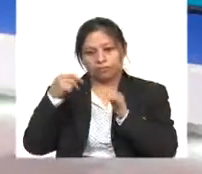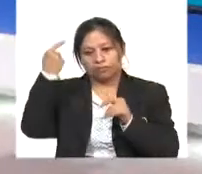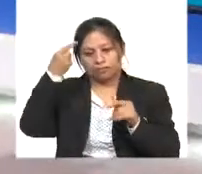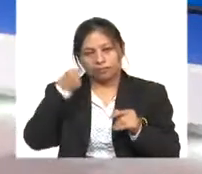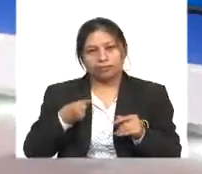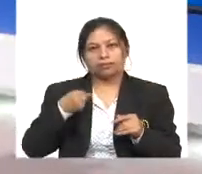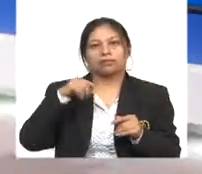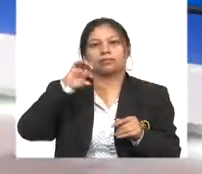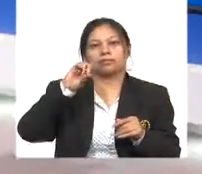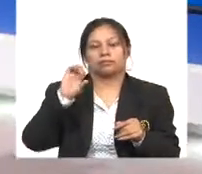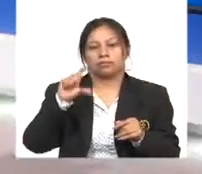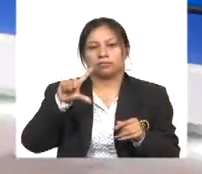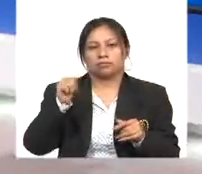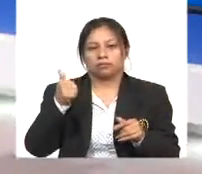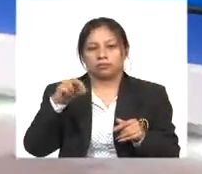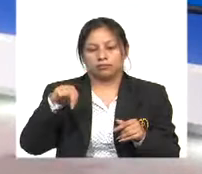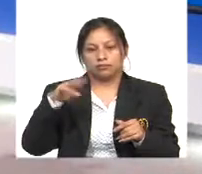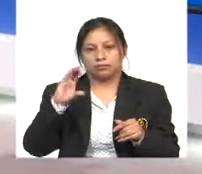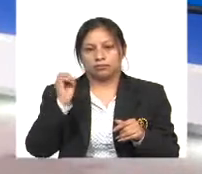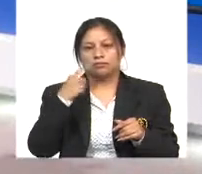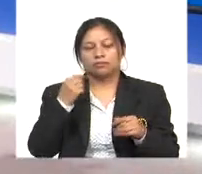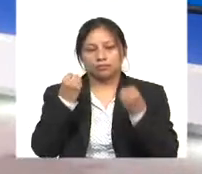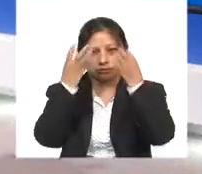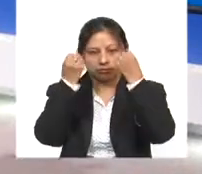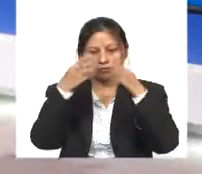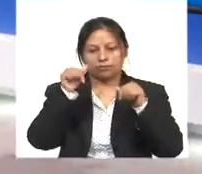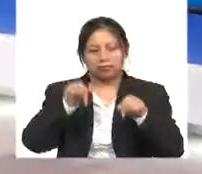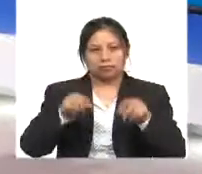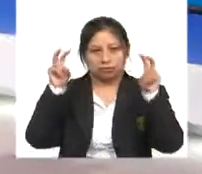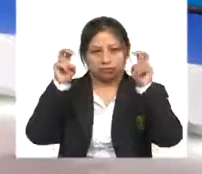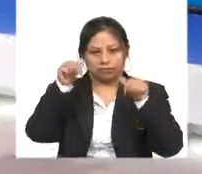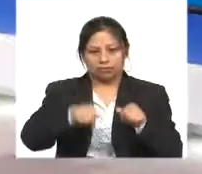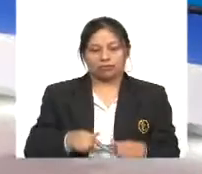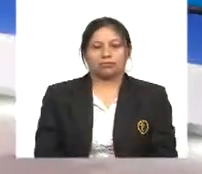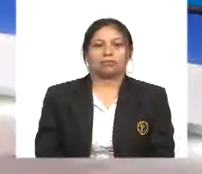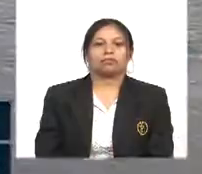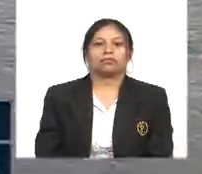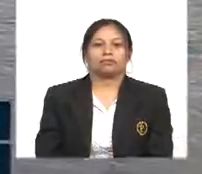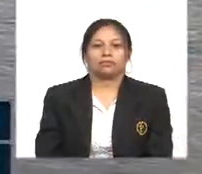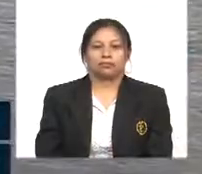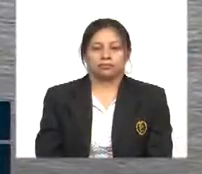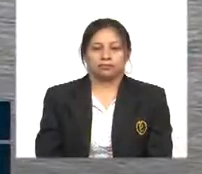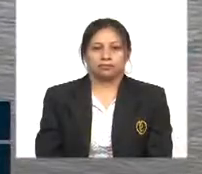pantalla Glendy Donado y Javier Polanco. Arrancamos con la información, le presentamos nuestros titulares de hoy.